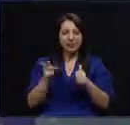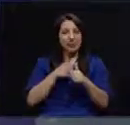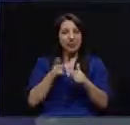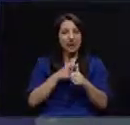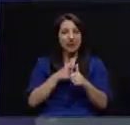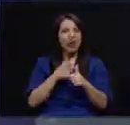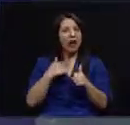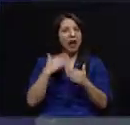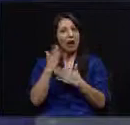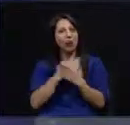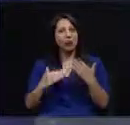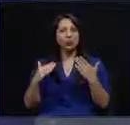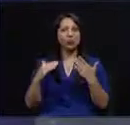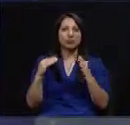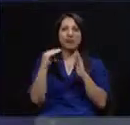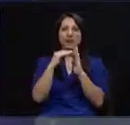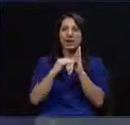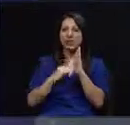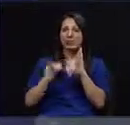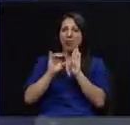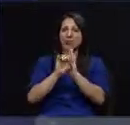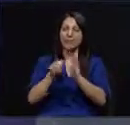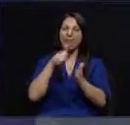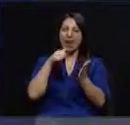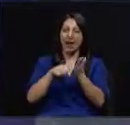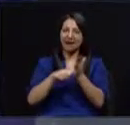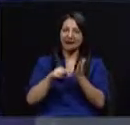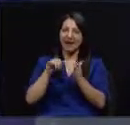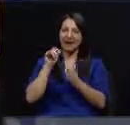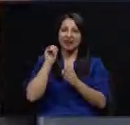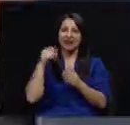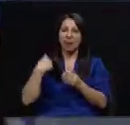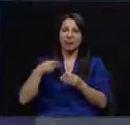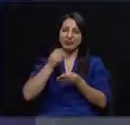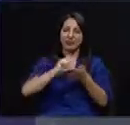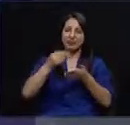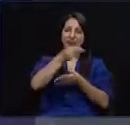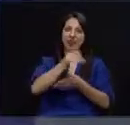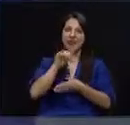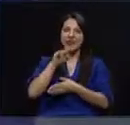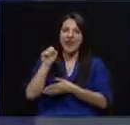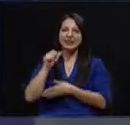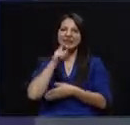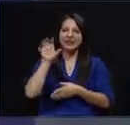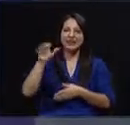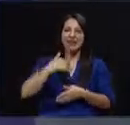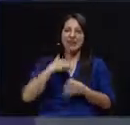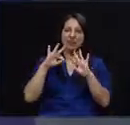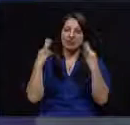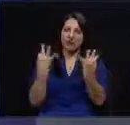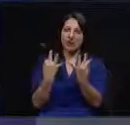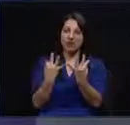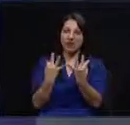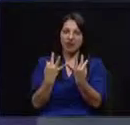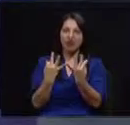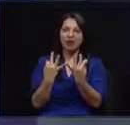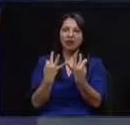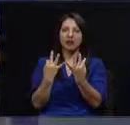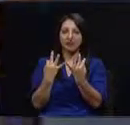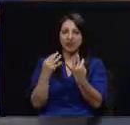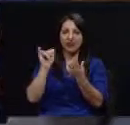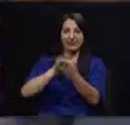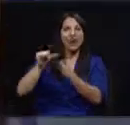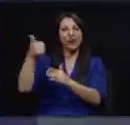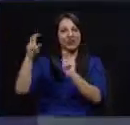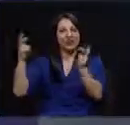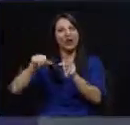Primero, obviamente, hay algunos registros, como la carta que le escribió Inés, que eso está en poder, digamos, de la familia, que eso